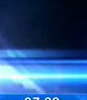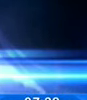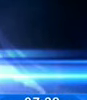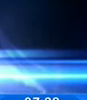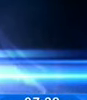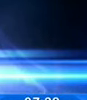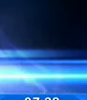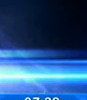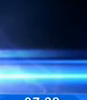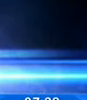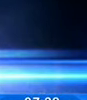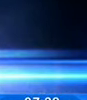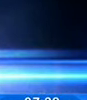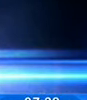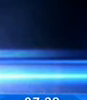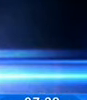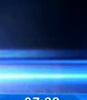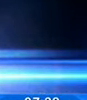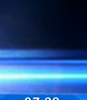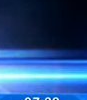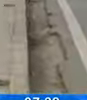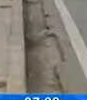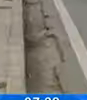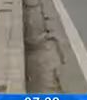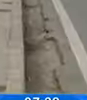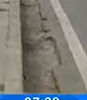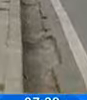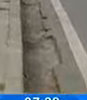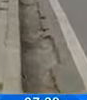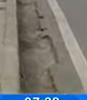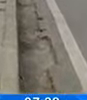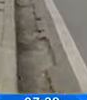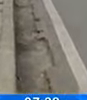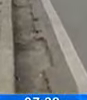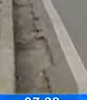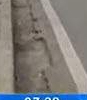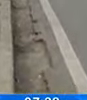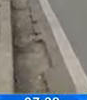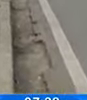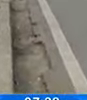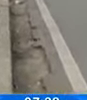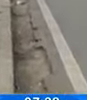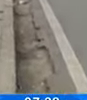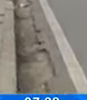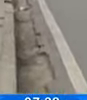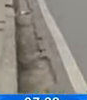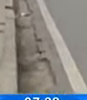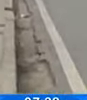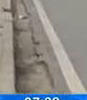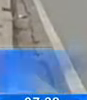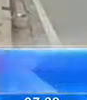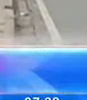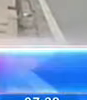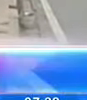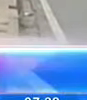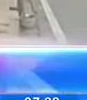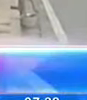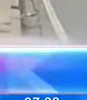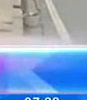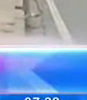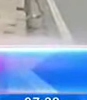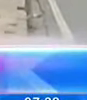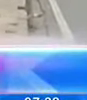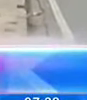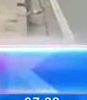$37.5 a $38.6, quienes no porten un kit de emergencias, o sea, el 10% del salario básico. De